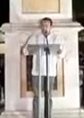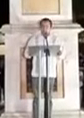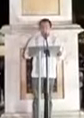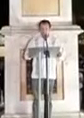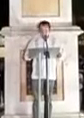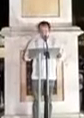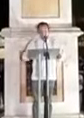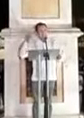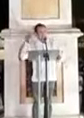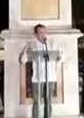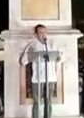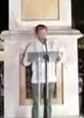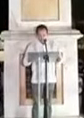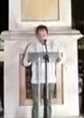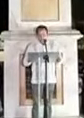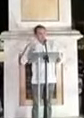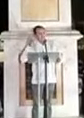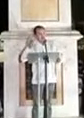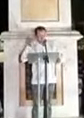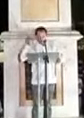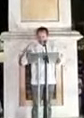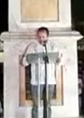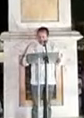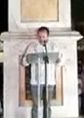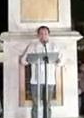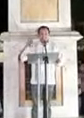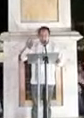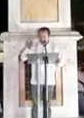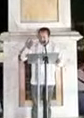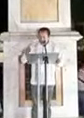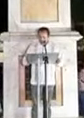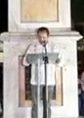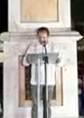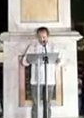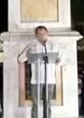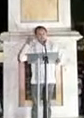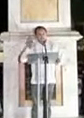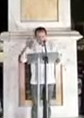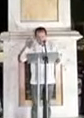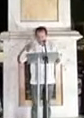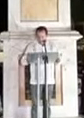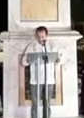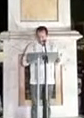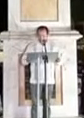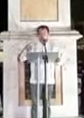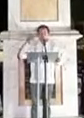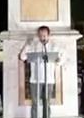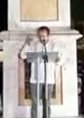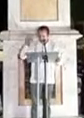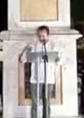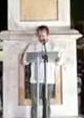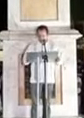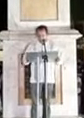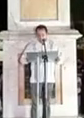país, al Estado y a Tejupilco del saqueo, de la mentira, de los